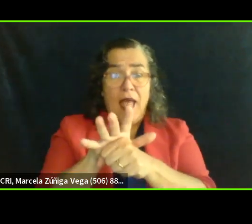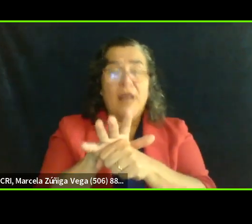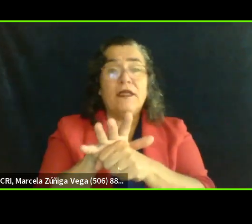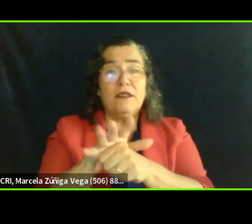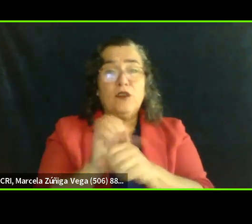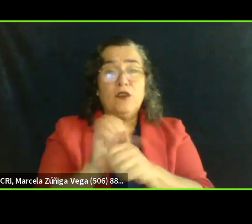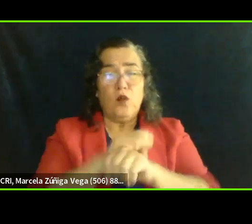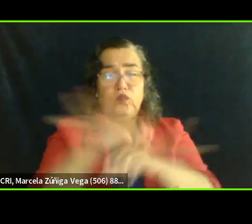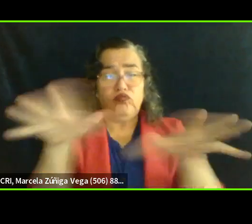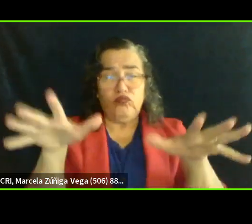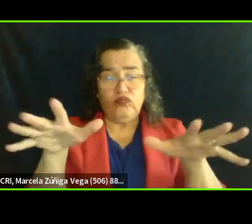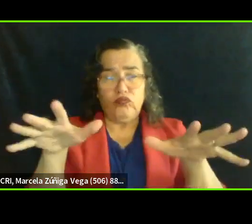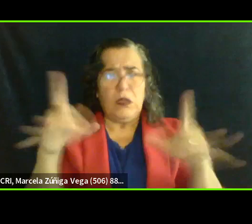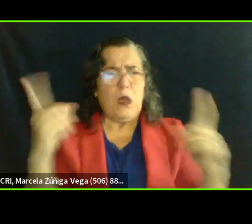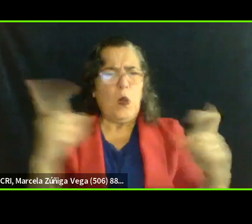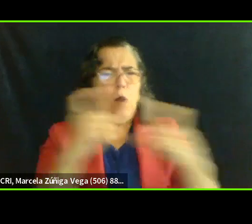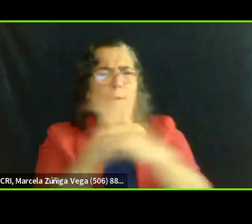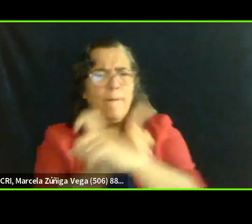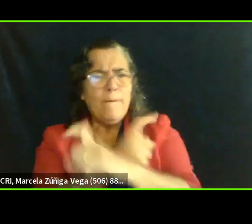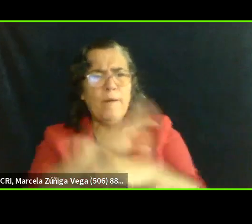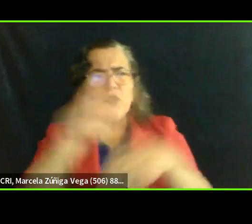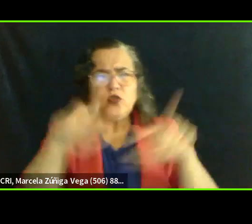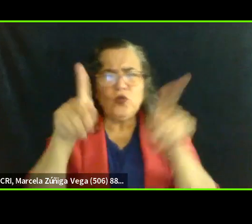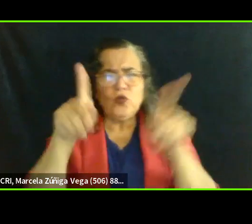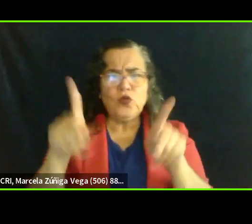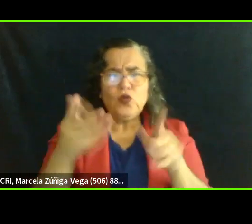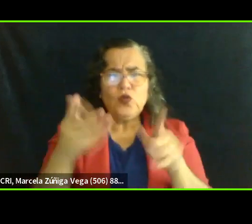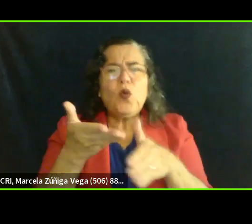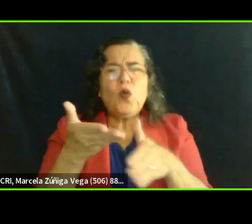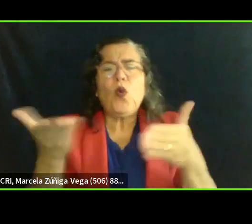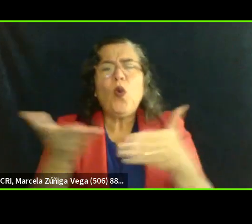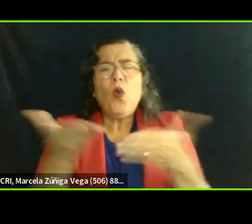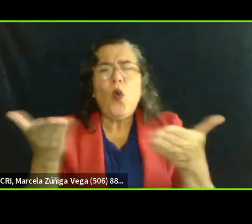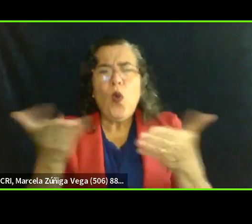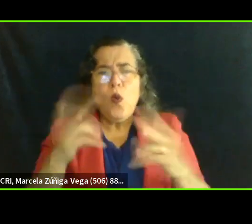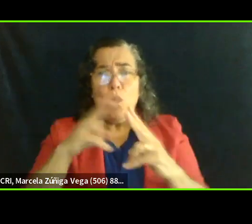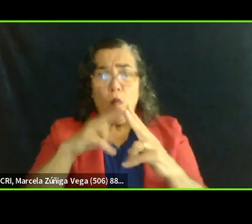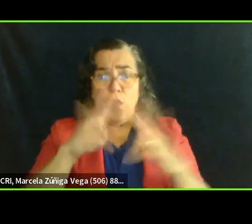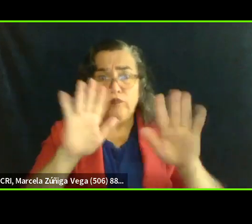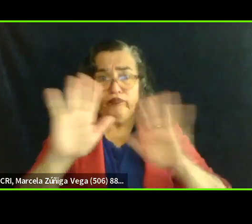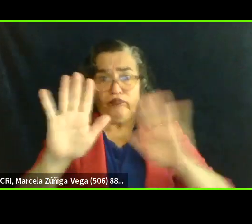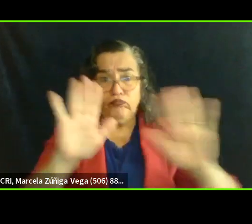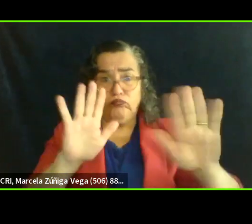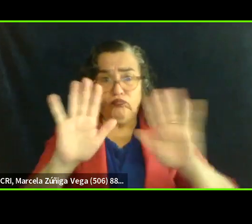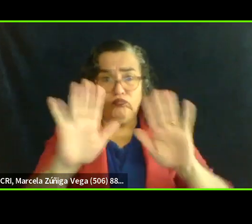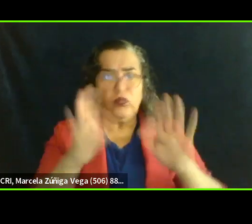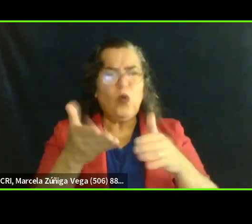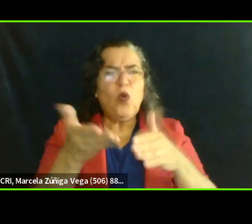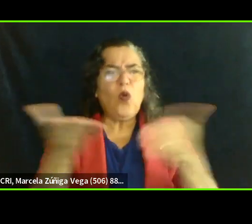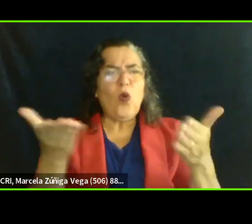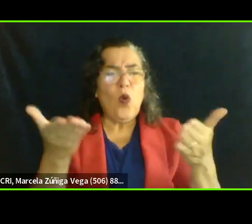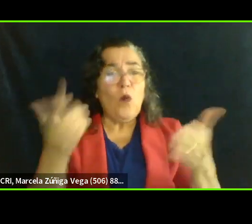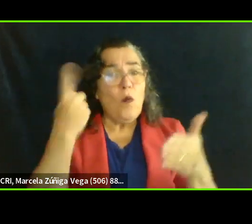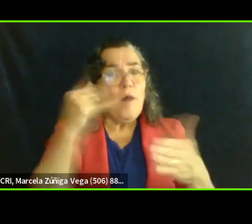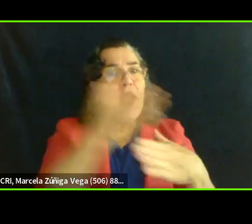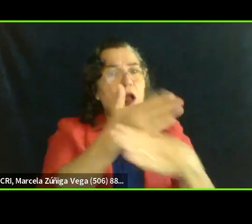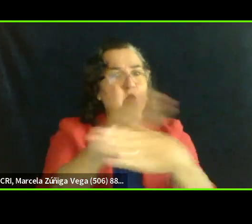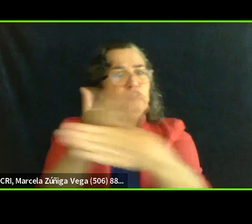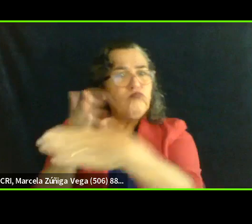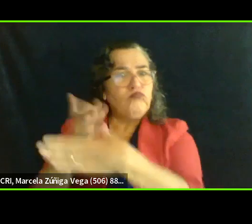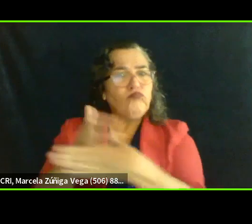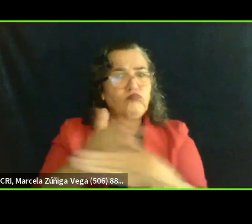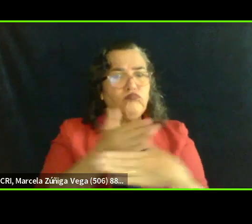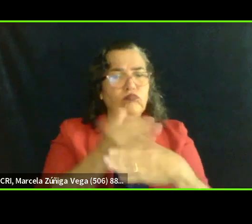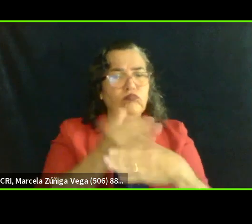el mundo, cómo utilizábamos esta virtualidad en la que todos estábamos para compartir con todos ustedes